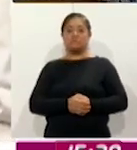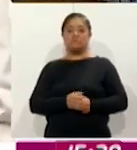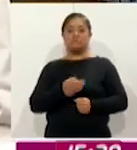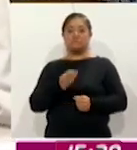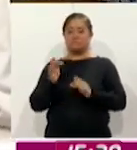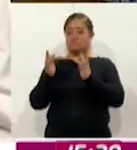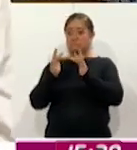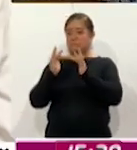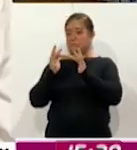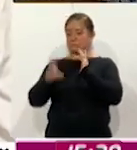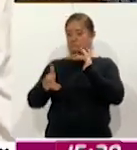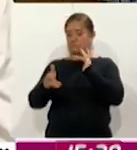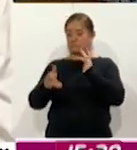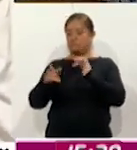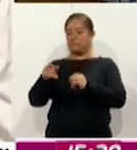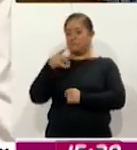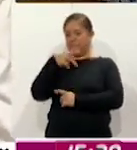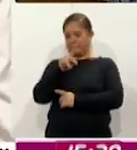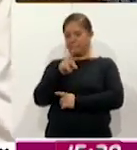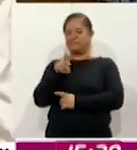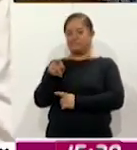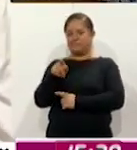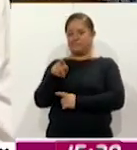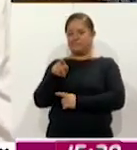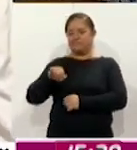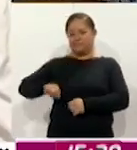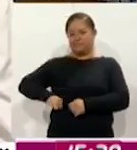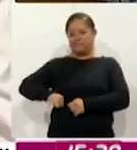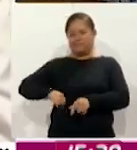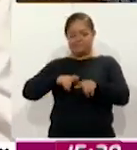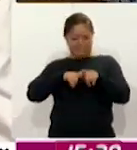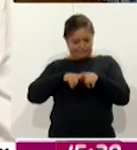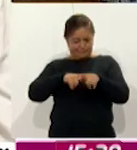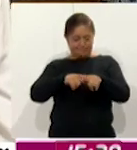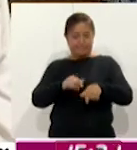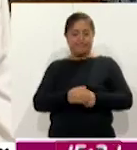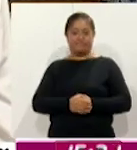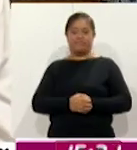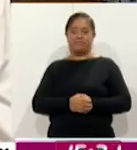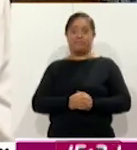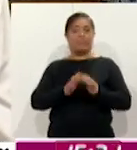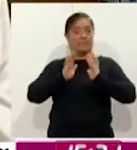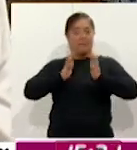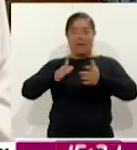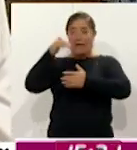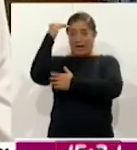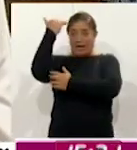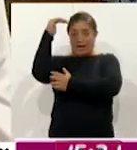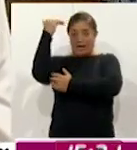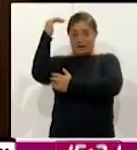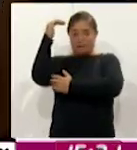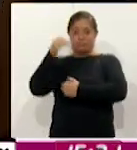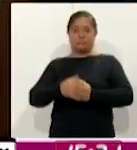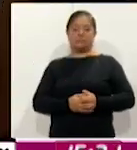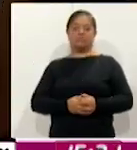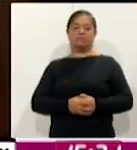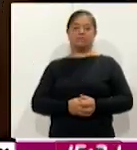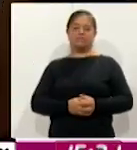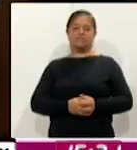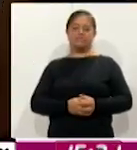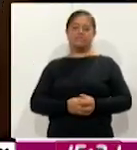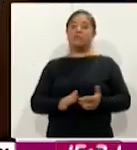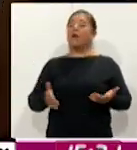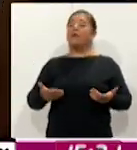el contacto de la persona, pero sí. Estaban interesados. Sí, y ya era una persona ya adulta. Muy bien, entonces